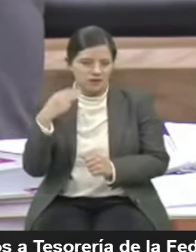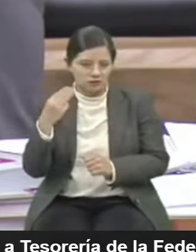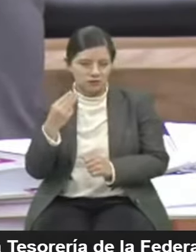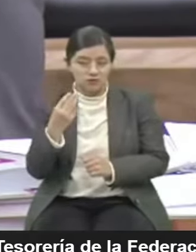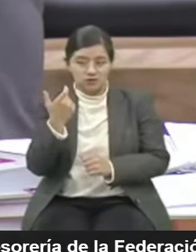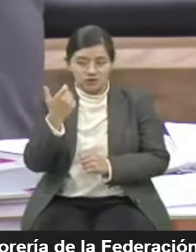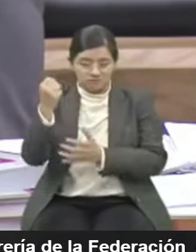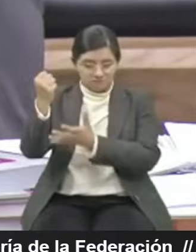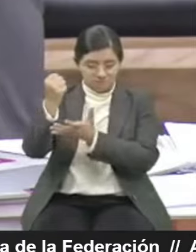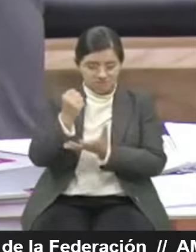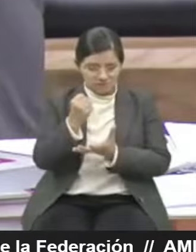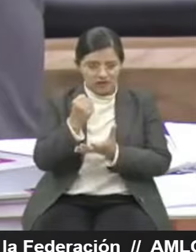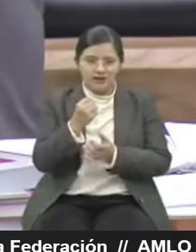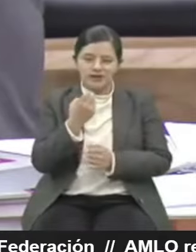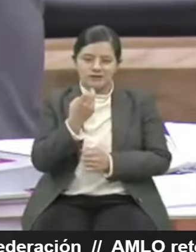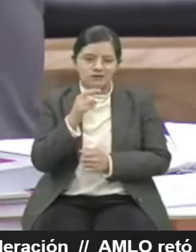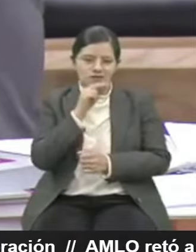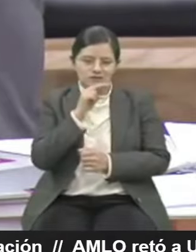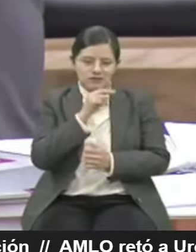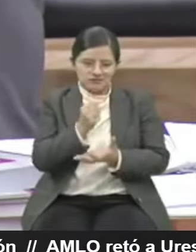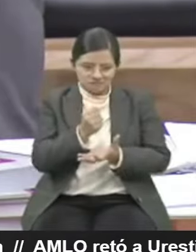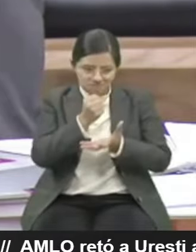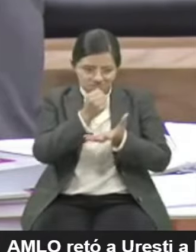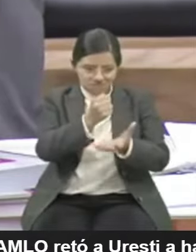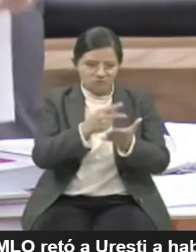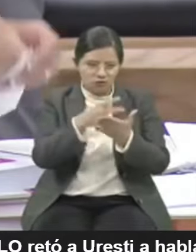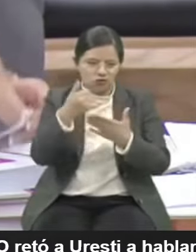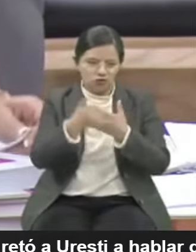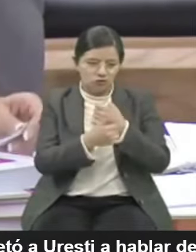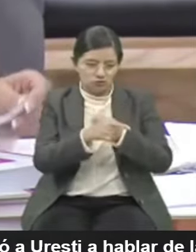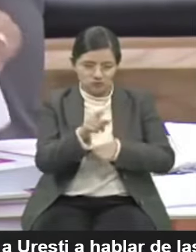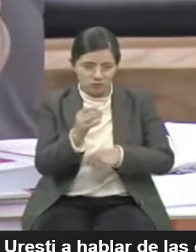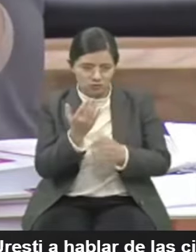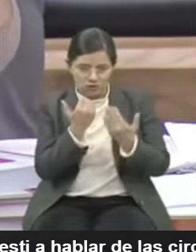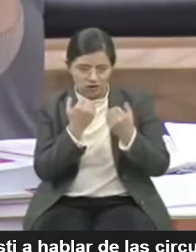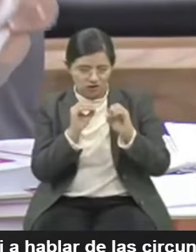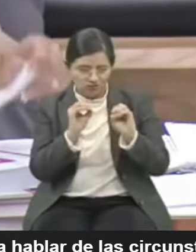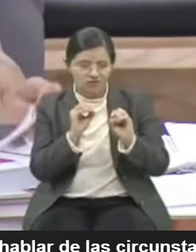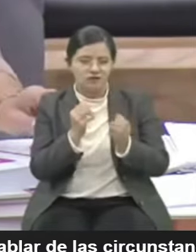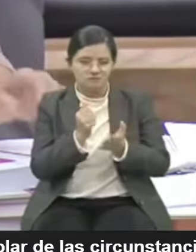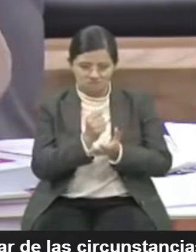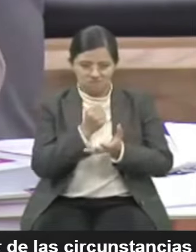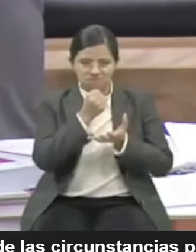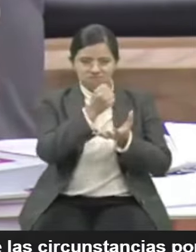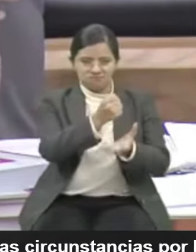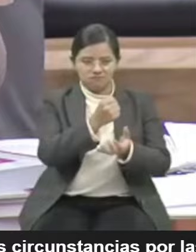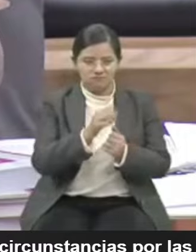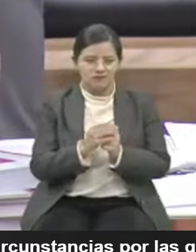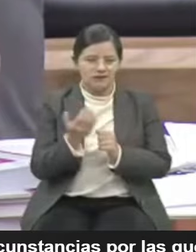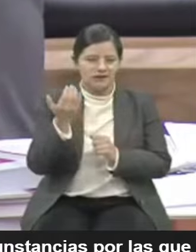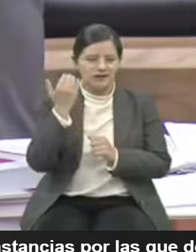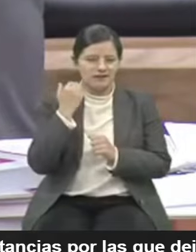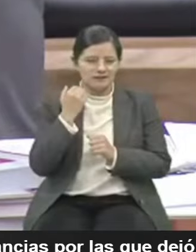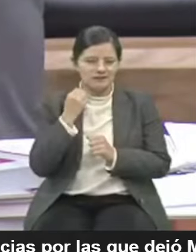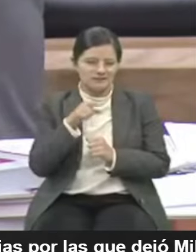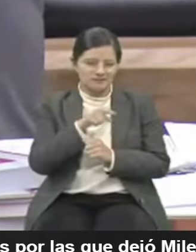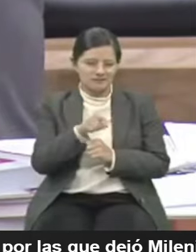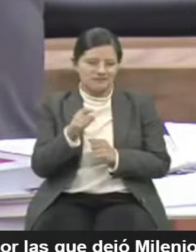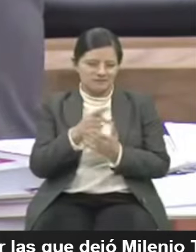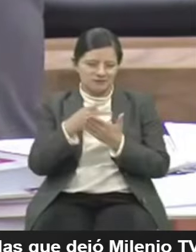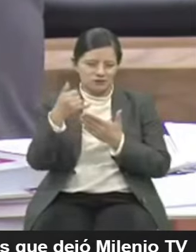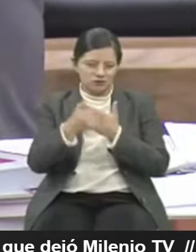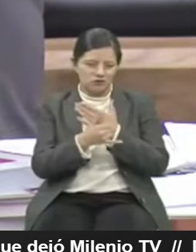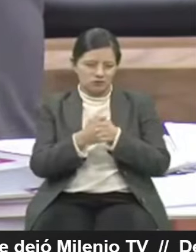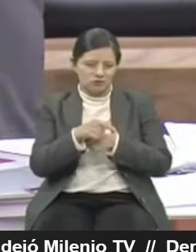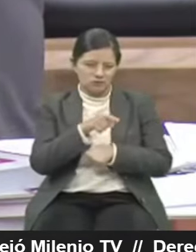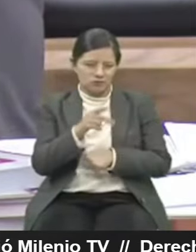inmediato a esas partidas que quedaron en cero en un principio se había declinado a los los proyectos